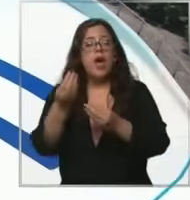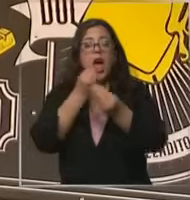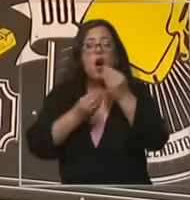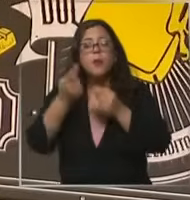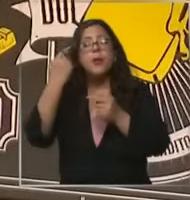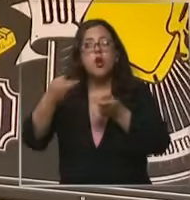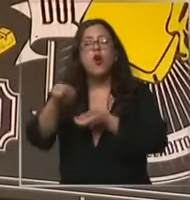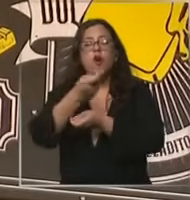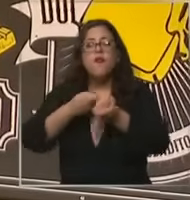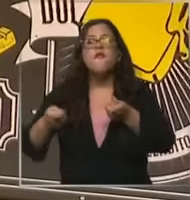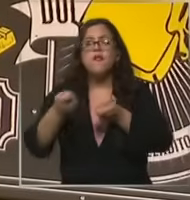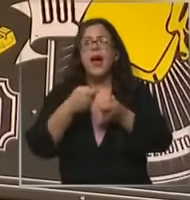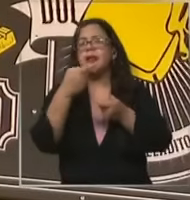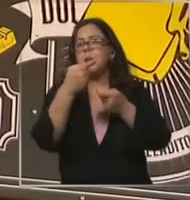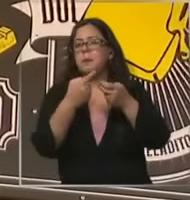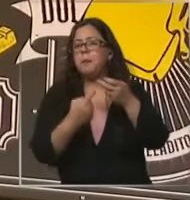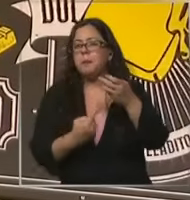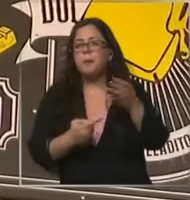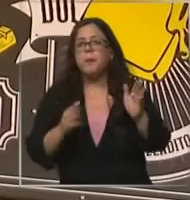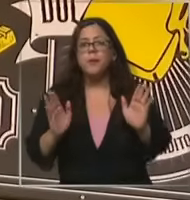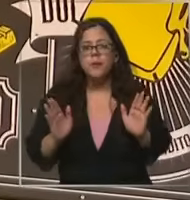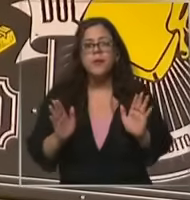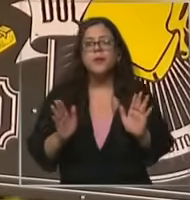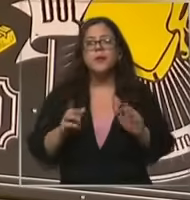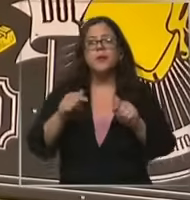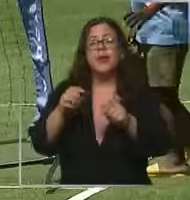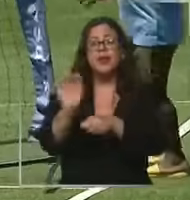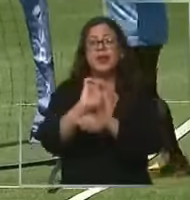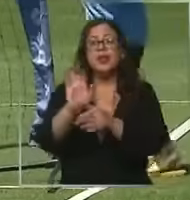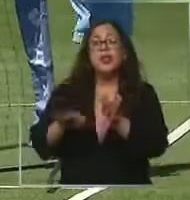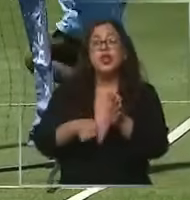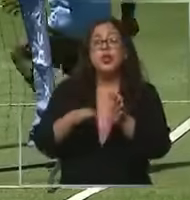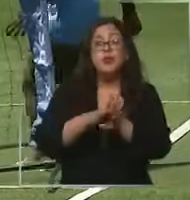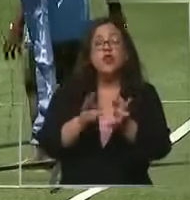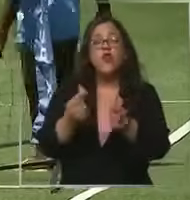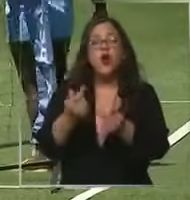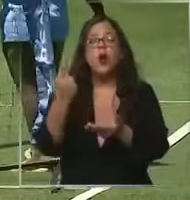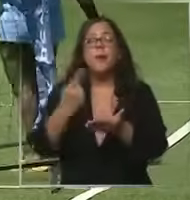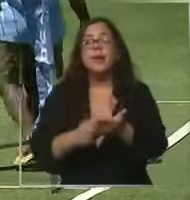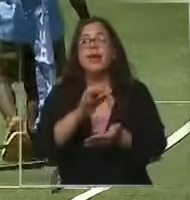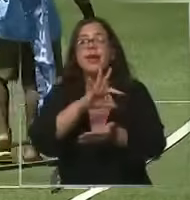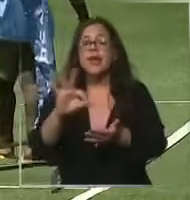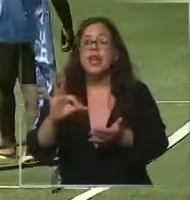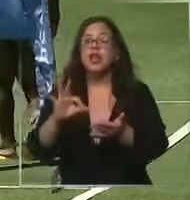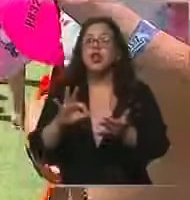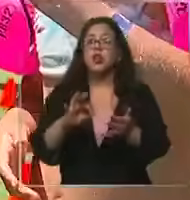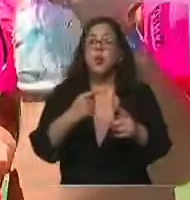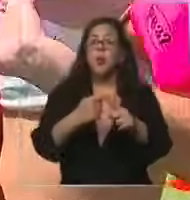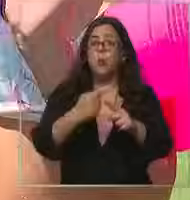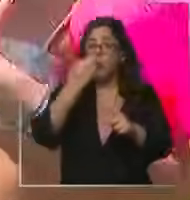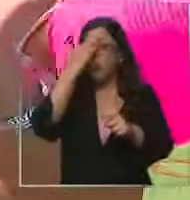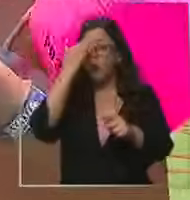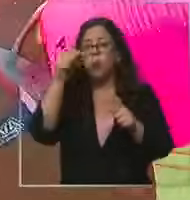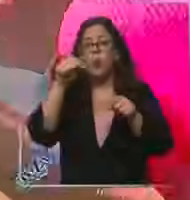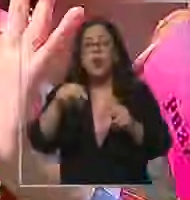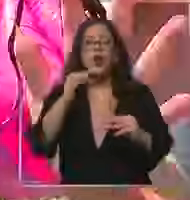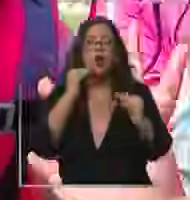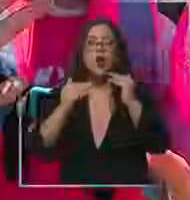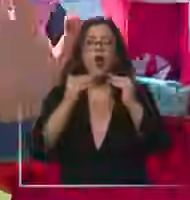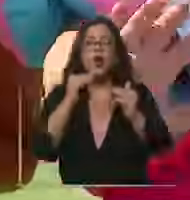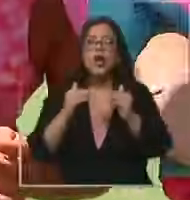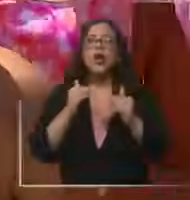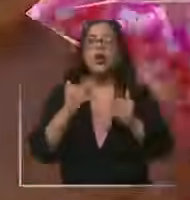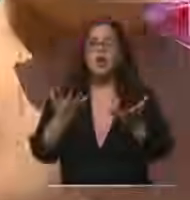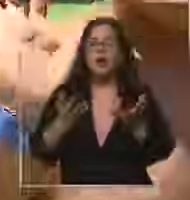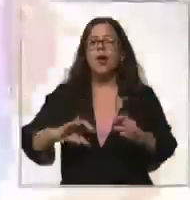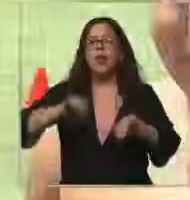pero venden para todo tipo de gustos. El estacionamiento tiene un valor de 1.500 pesos por día. Aquí los niños son los